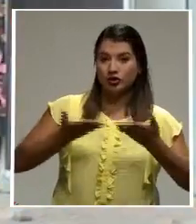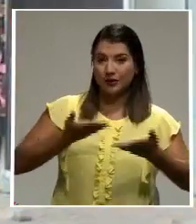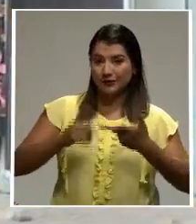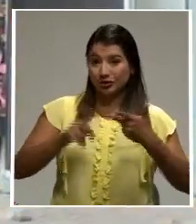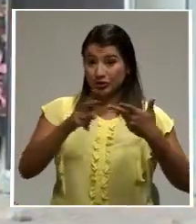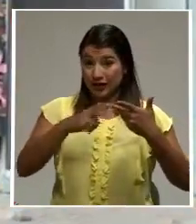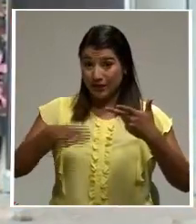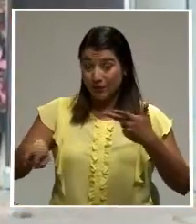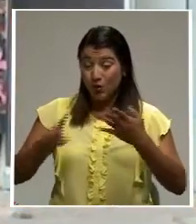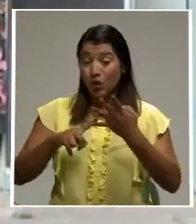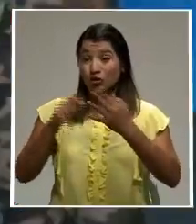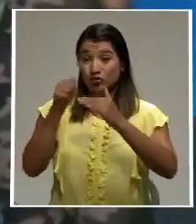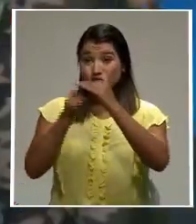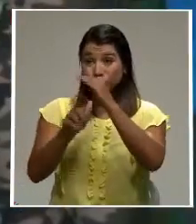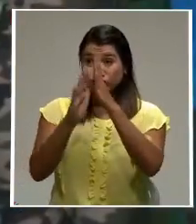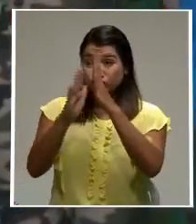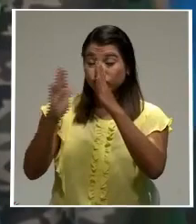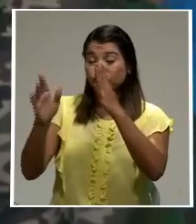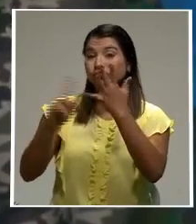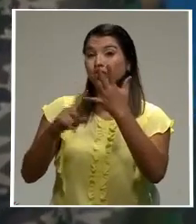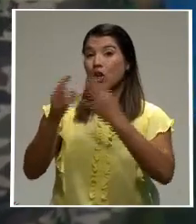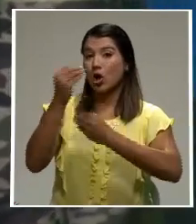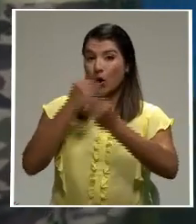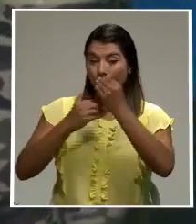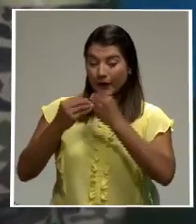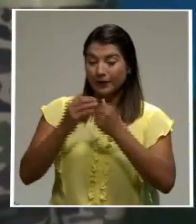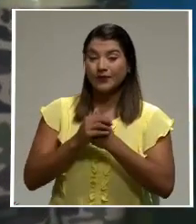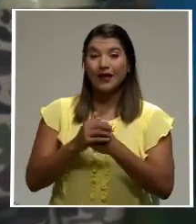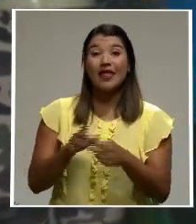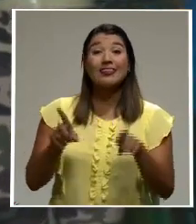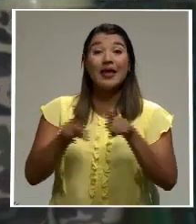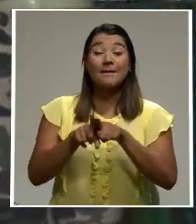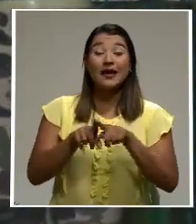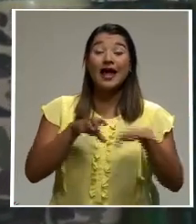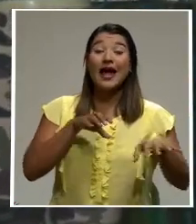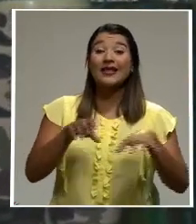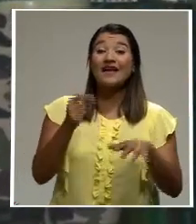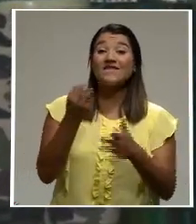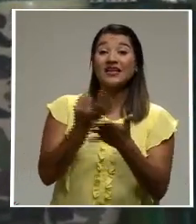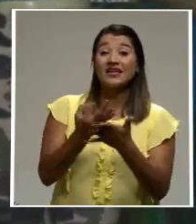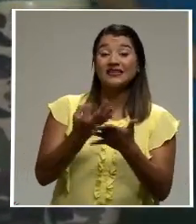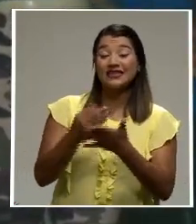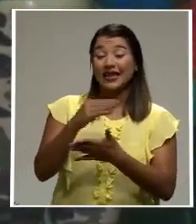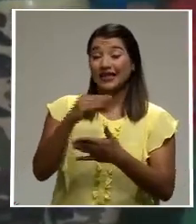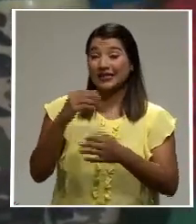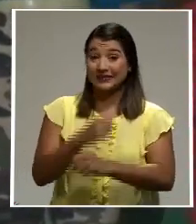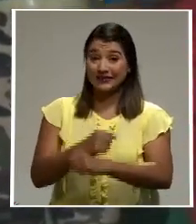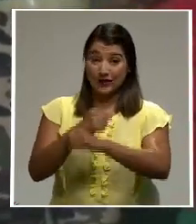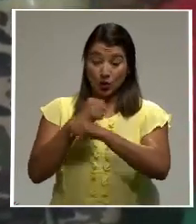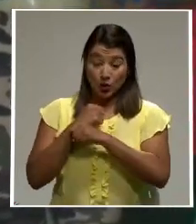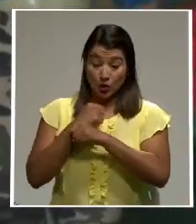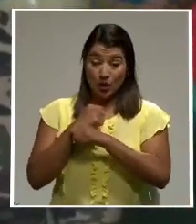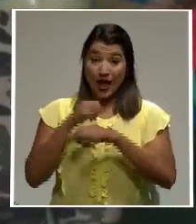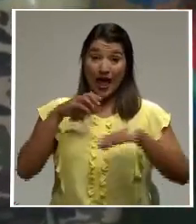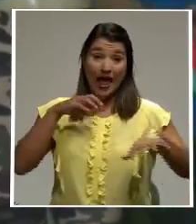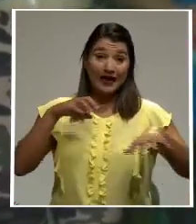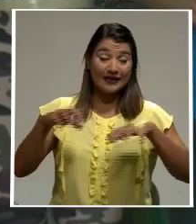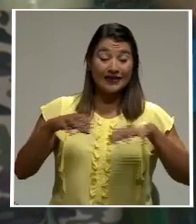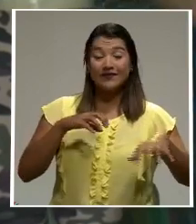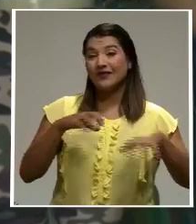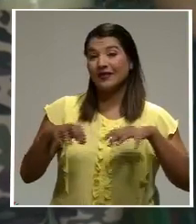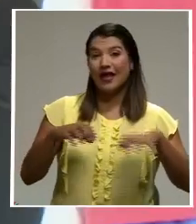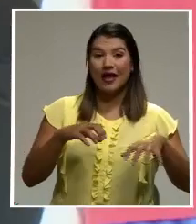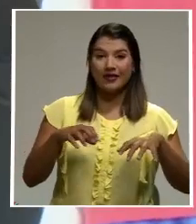almacenamiento, alojamiento y servicios de comidas, también actividades financieras y de seguros, actividades inmobiliarias,